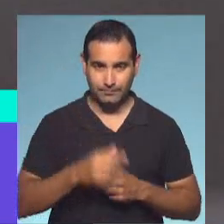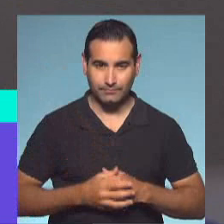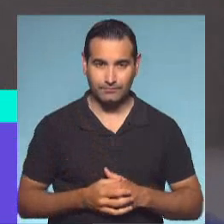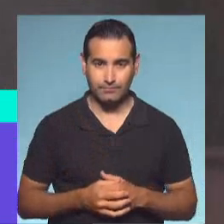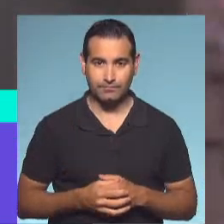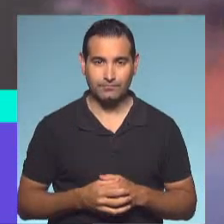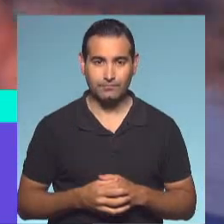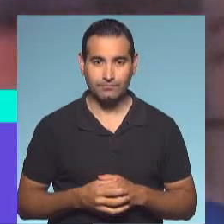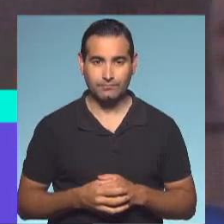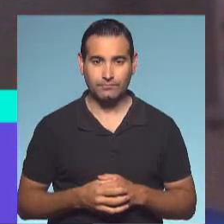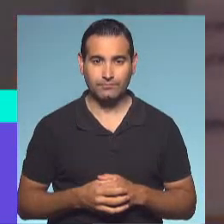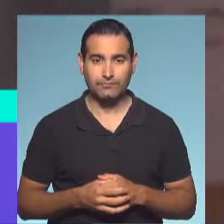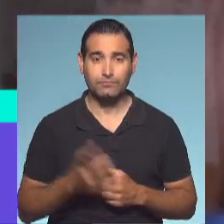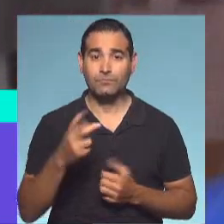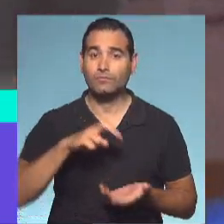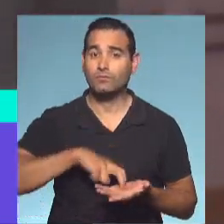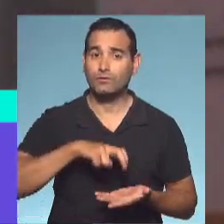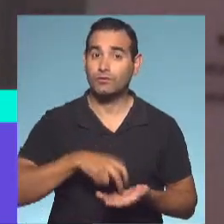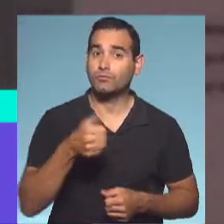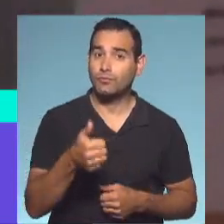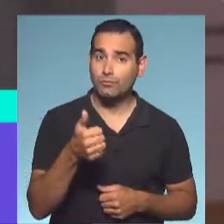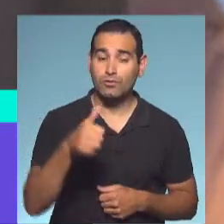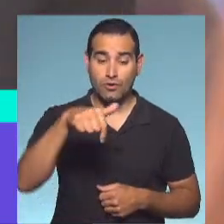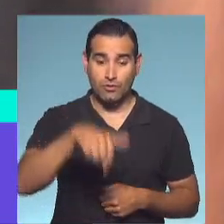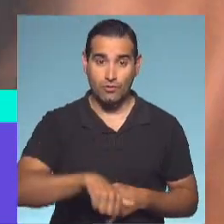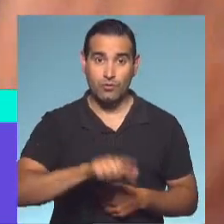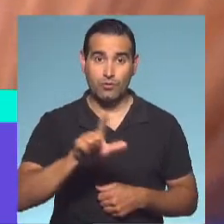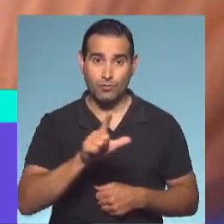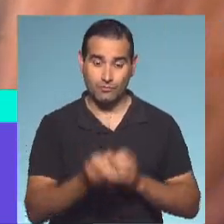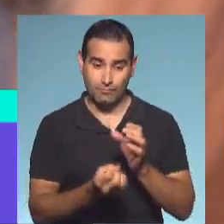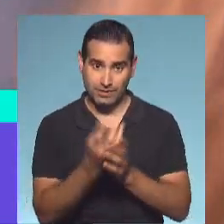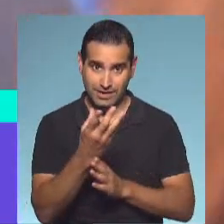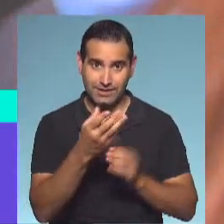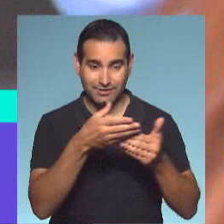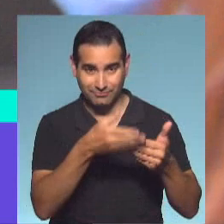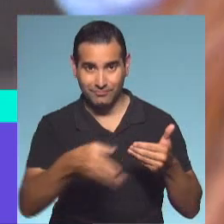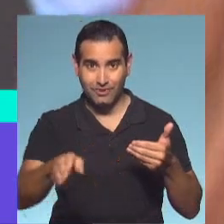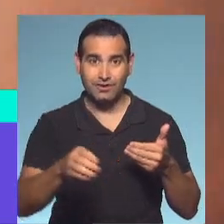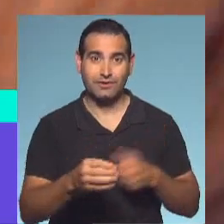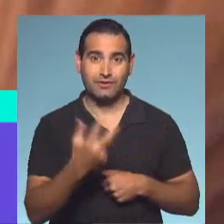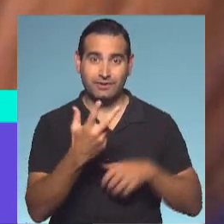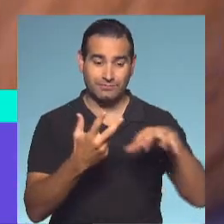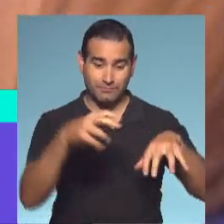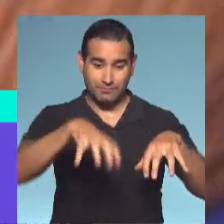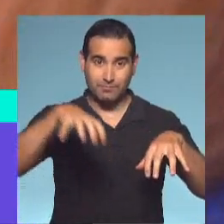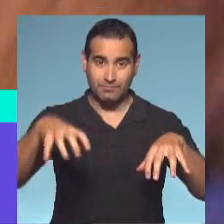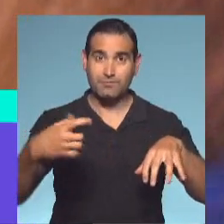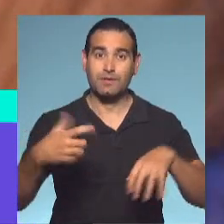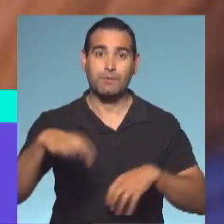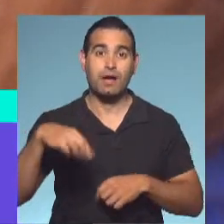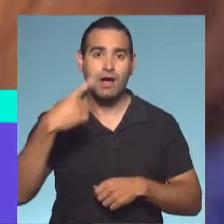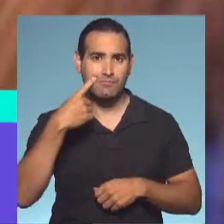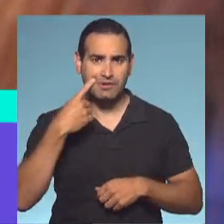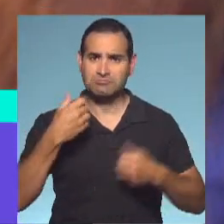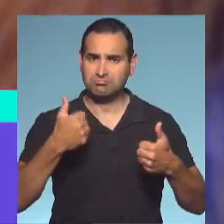que, primero, una buena noticia es que desde hoy, el lunes, desde hoy a la mañana, los vacunatorios del PAMI están funcionando